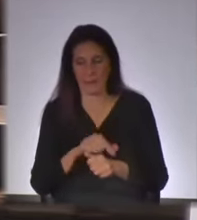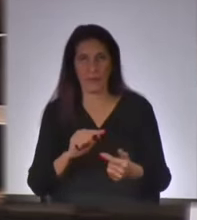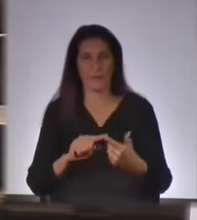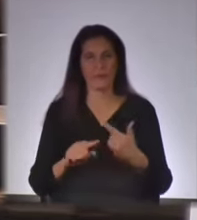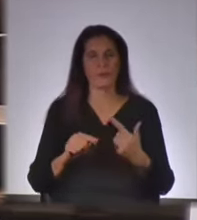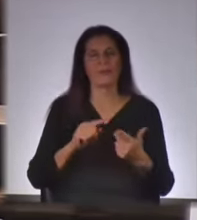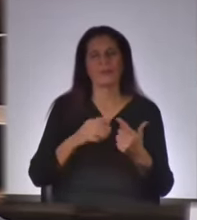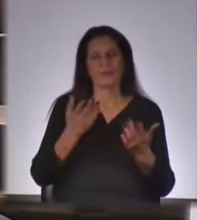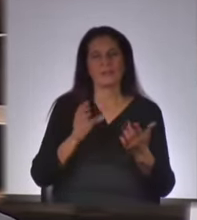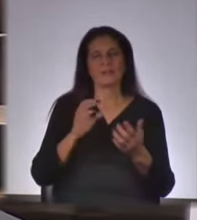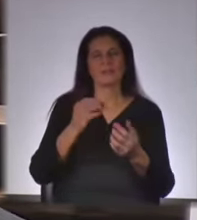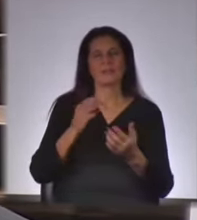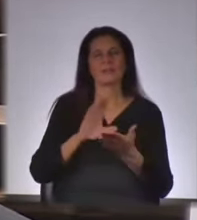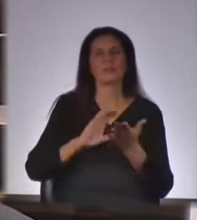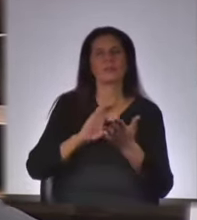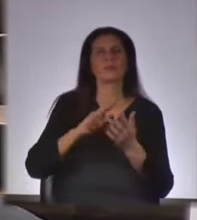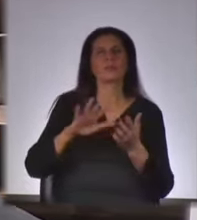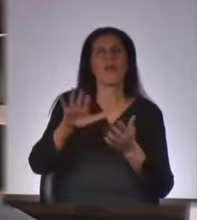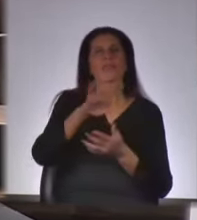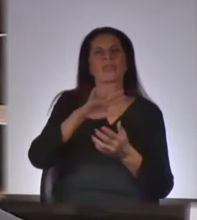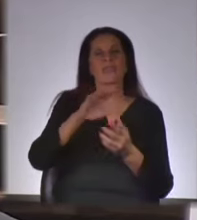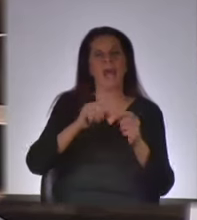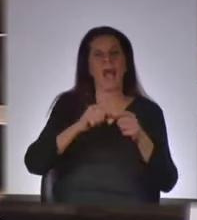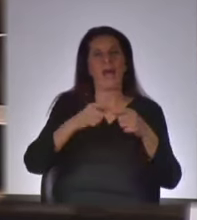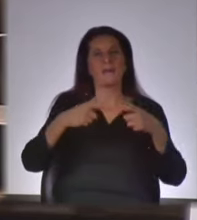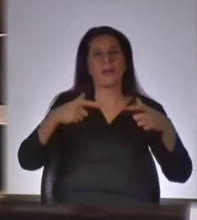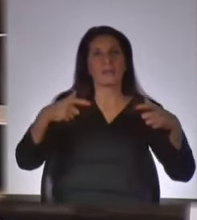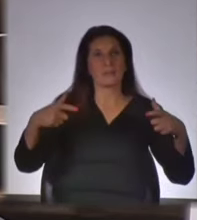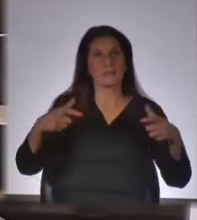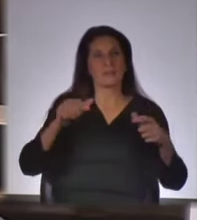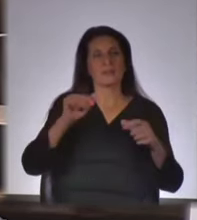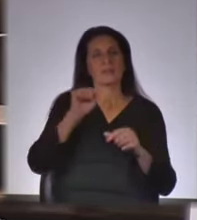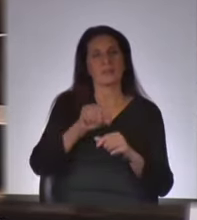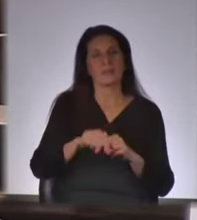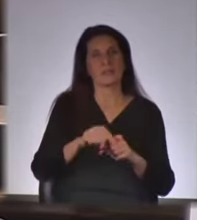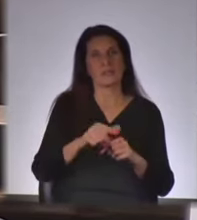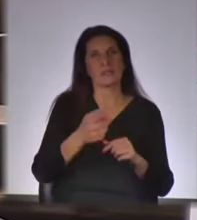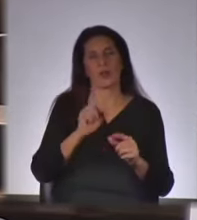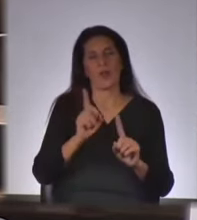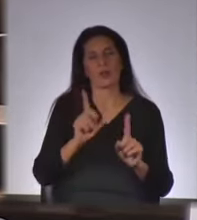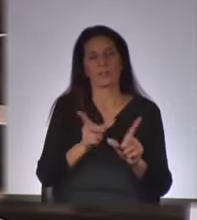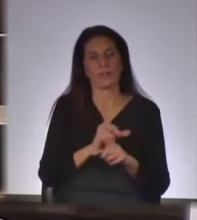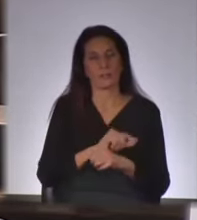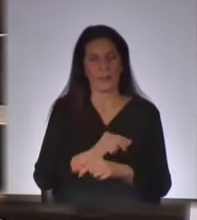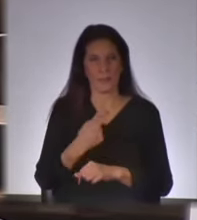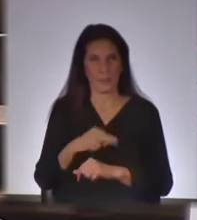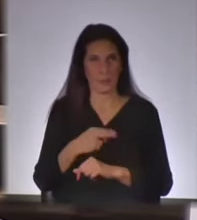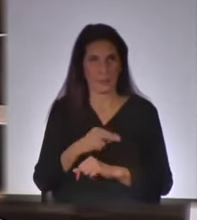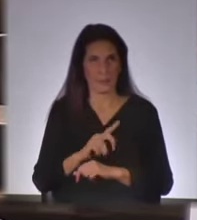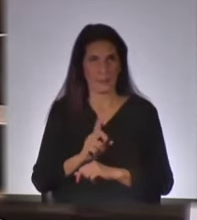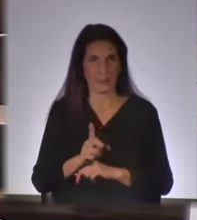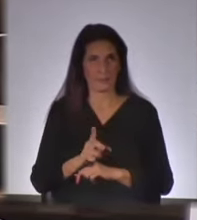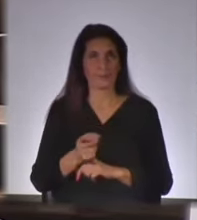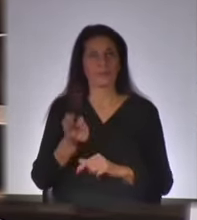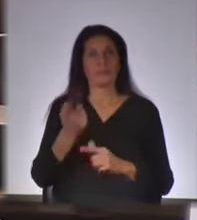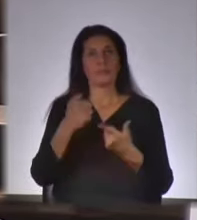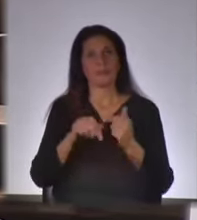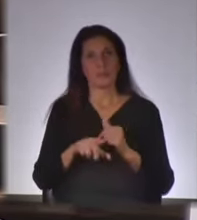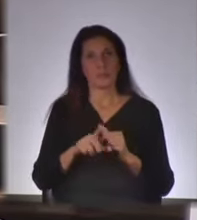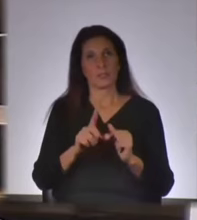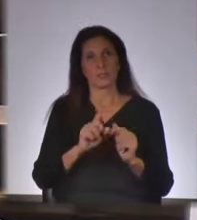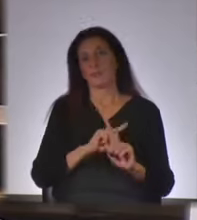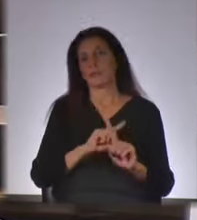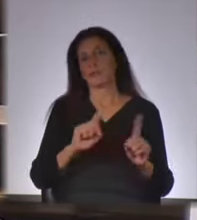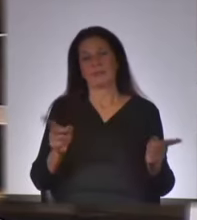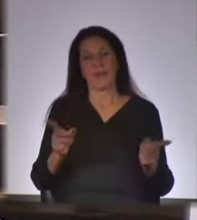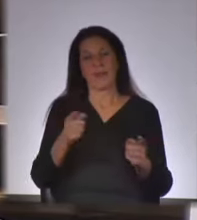ciudades avanzadas es un crimen de lesa humanidad que no prescriben ni caduca nunca y por lo tanto tampoco merece